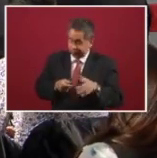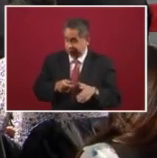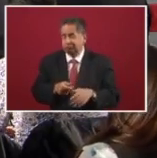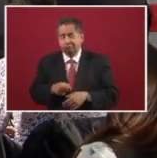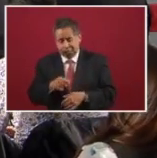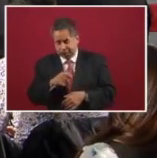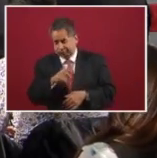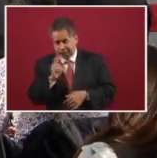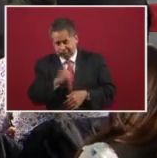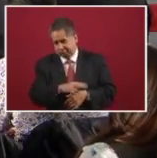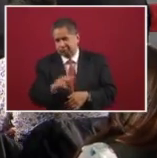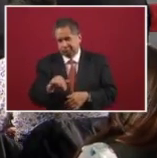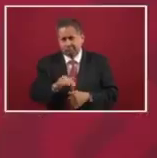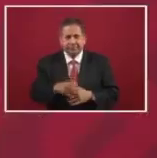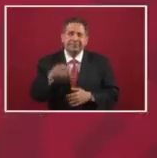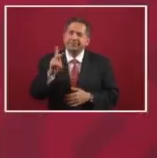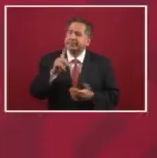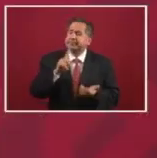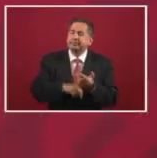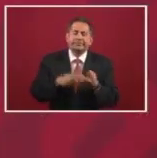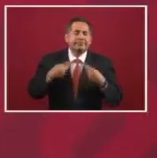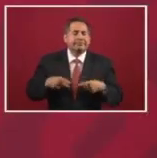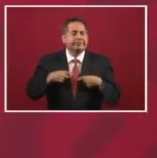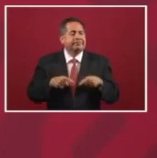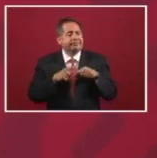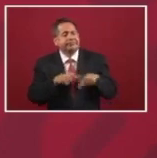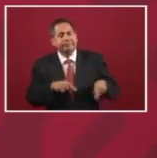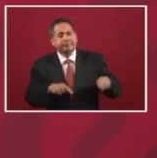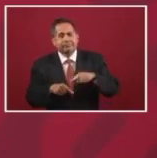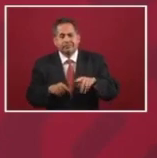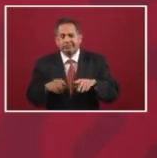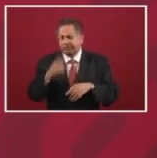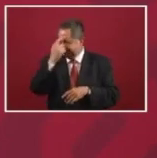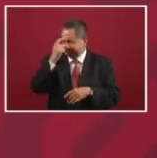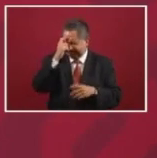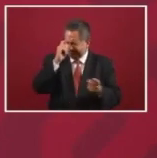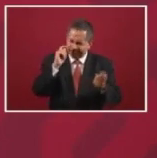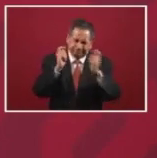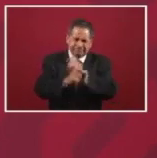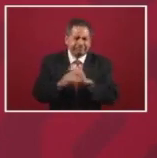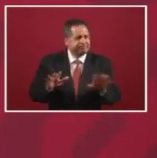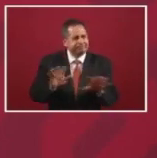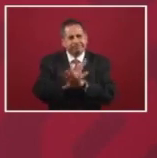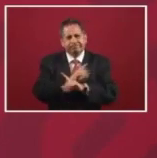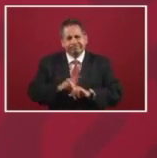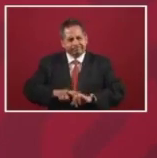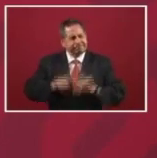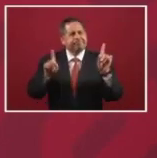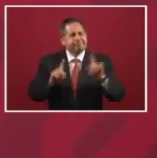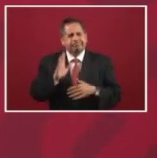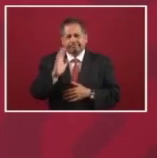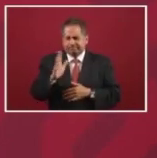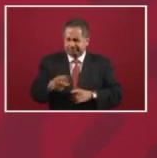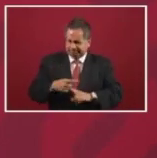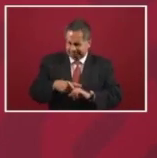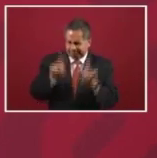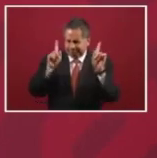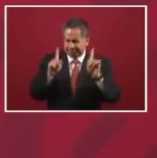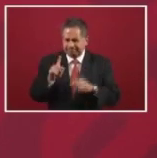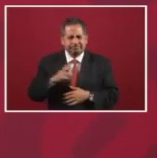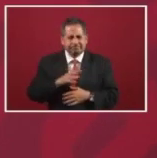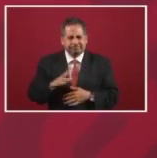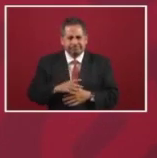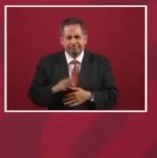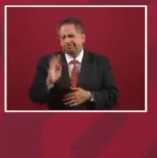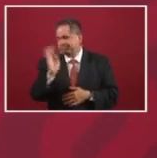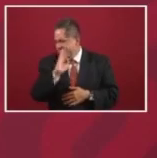Sí. Pero la gente ya es otra, ya cambió la mentalidad del pueblo. Puede